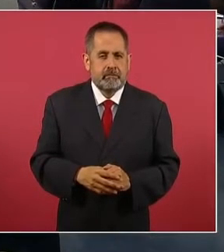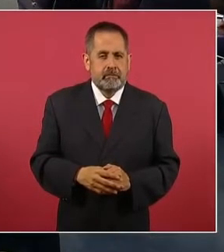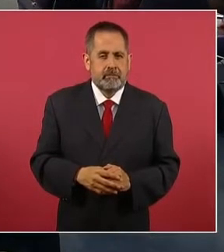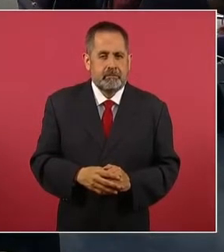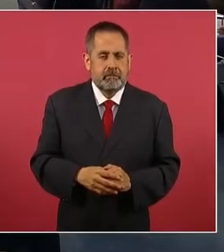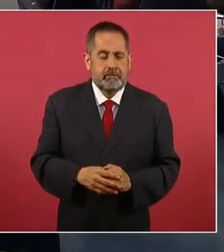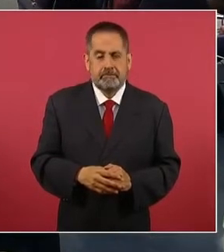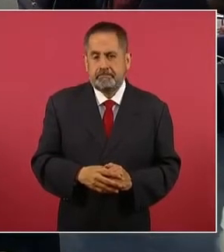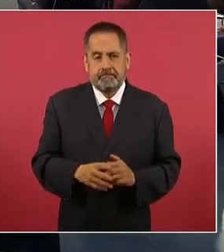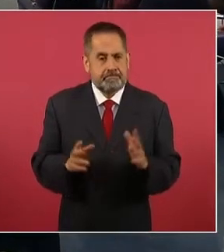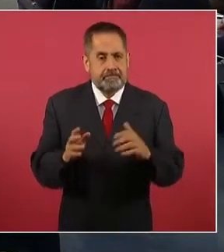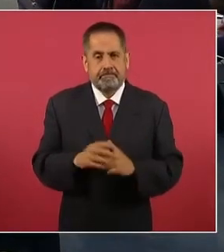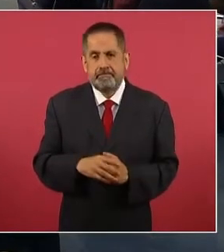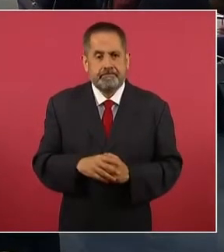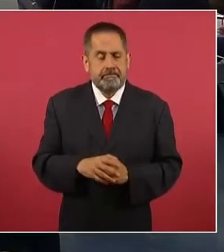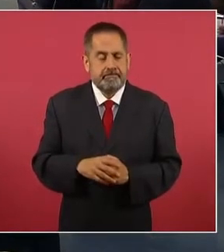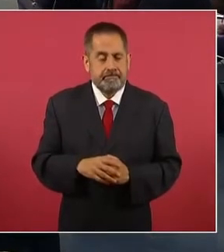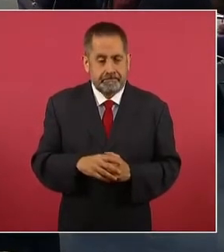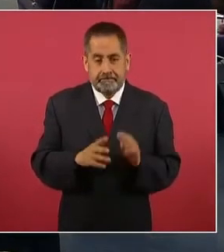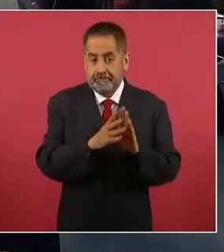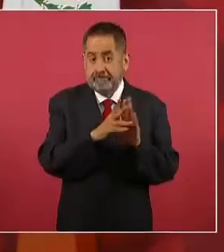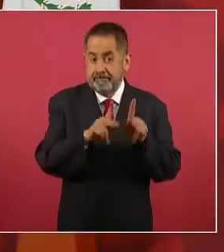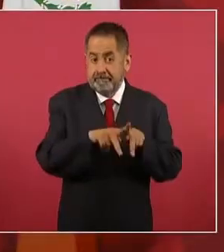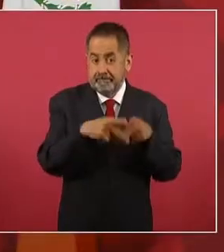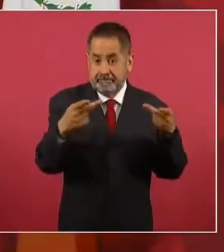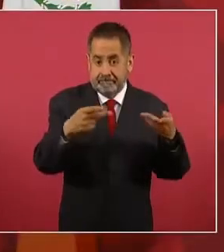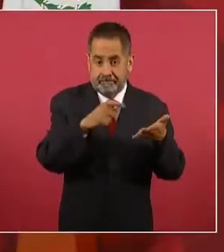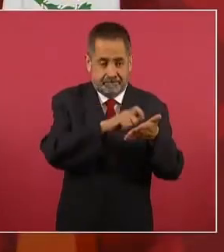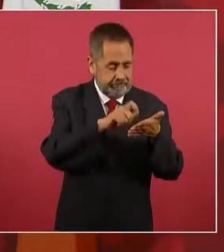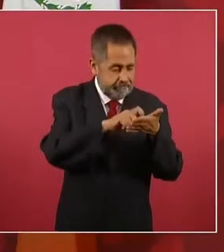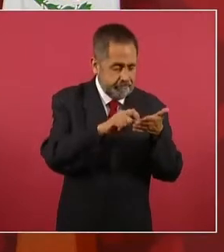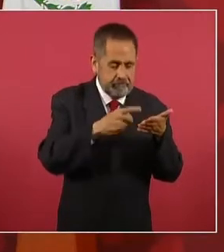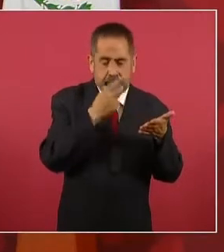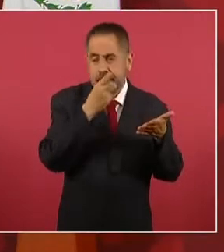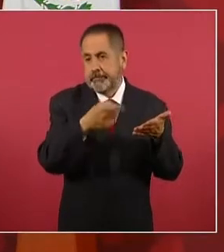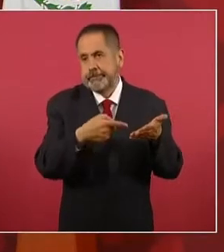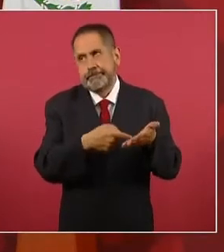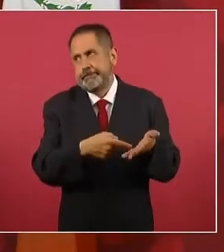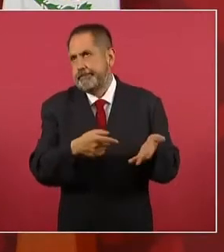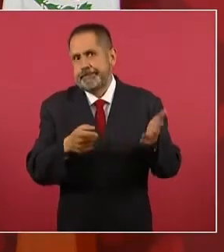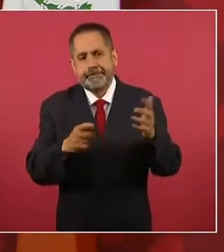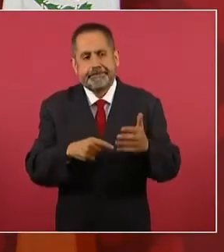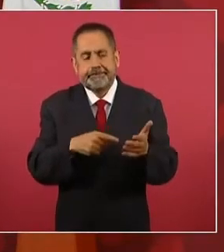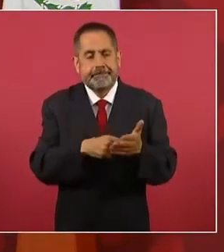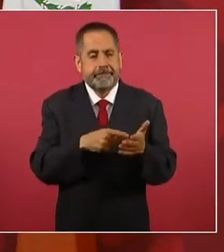Y termina el editorial diciendo de que